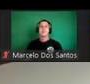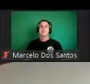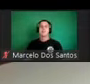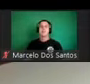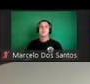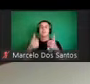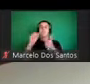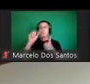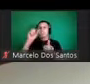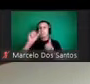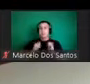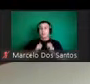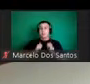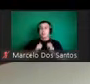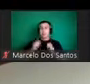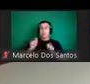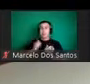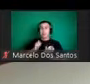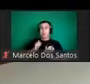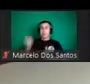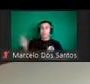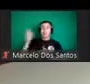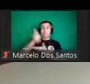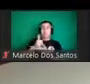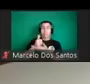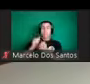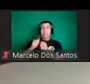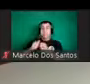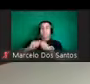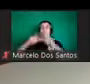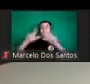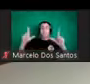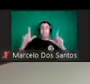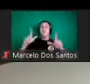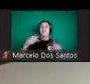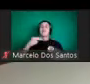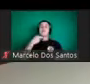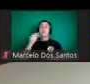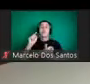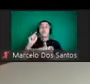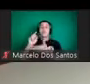estaremos aguardando para habilitar